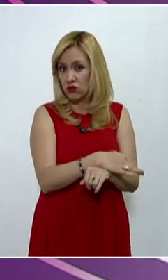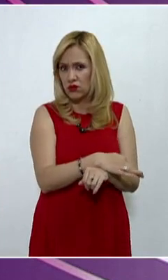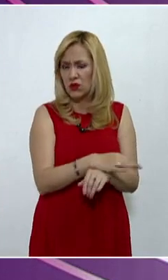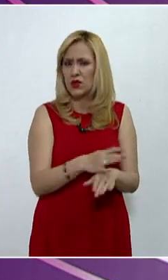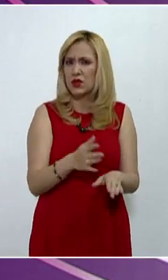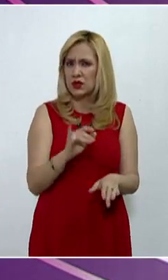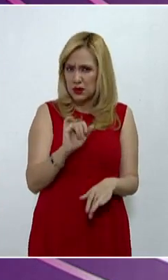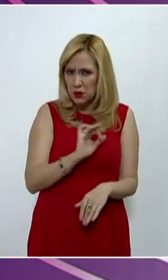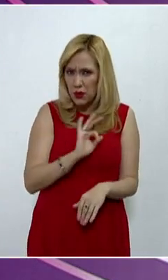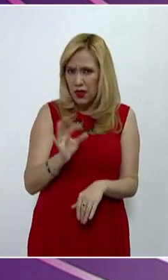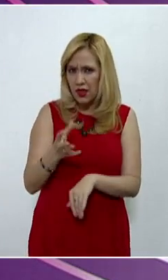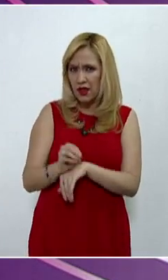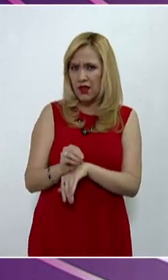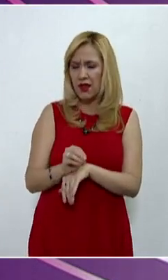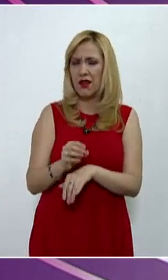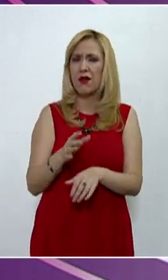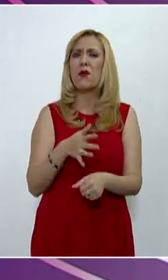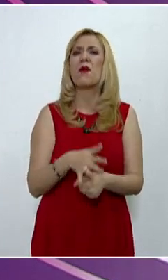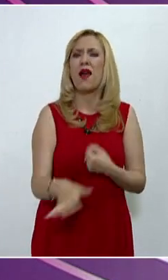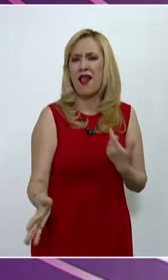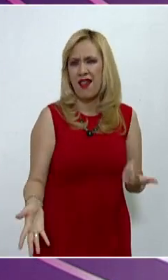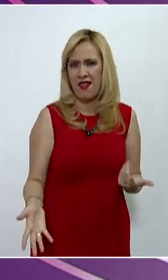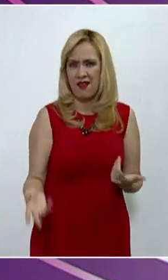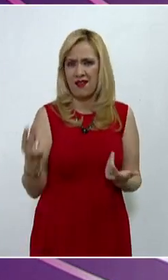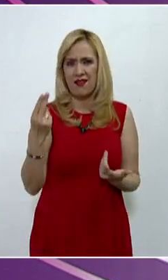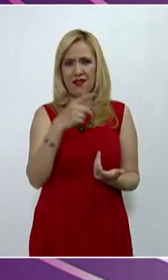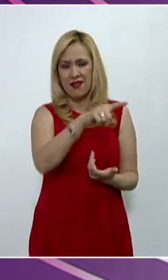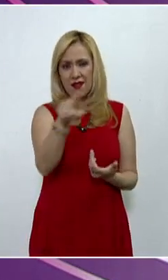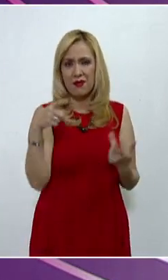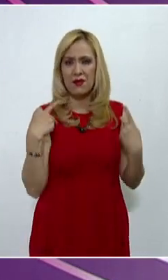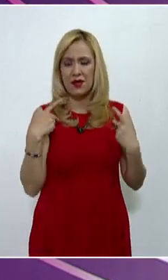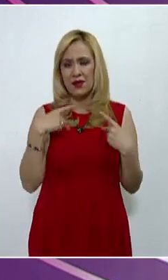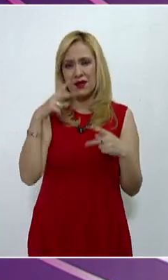ser admitida. Un poco para explicarles al auditorio,